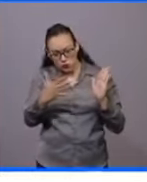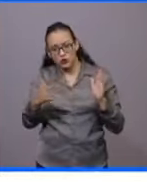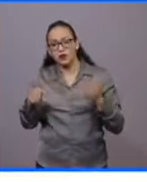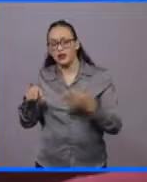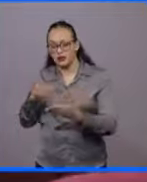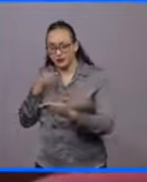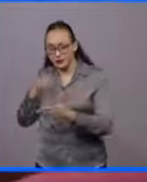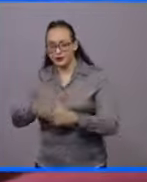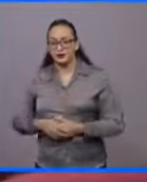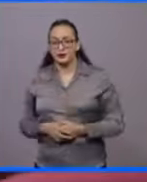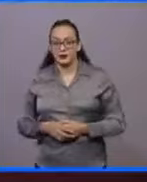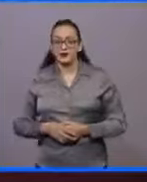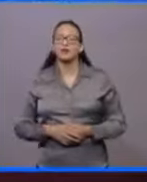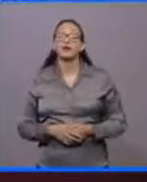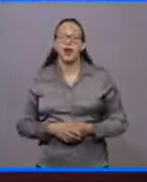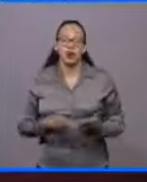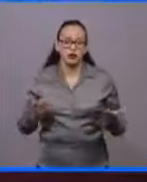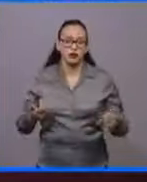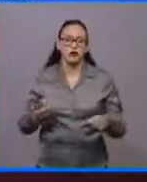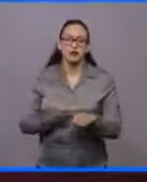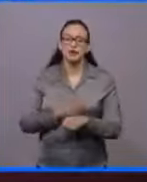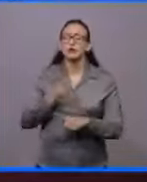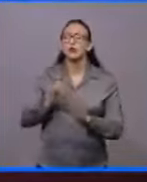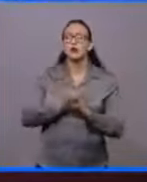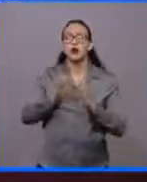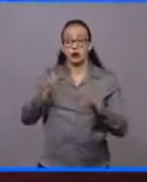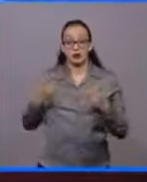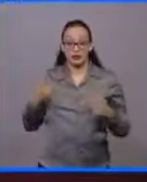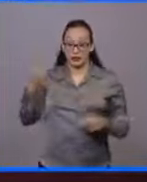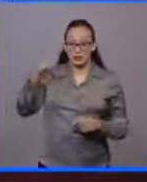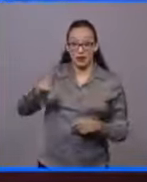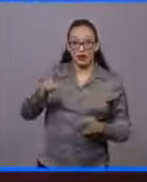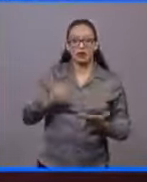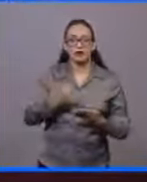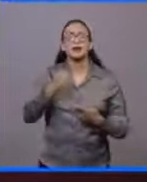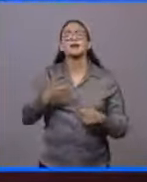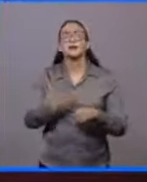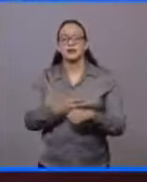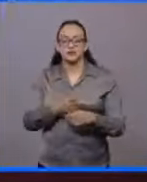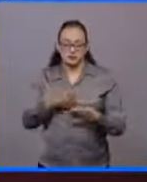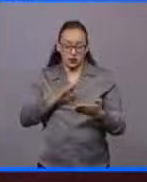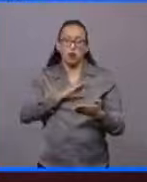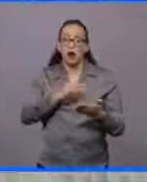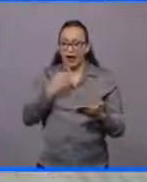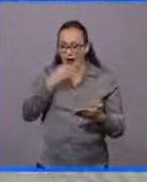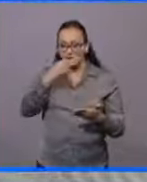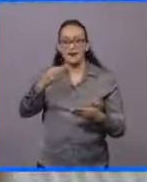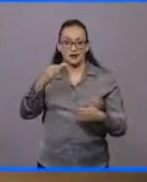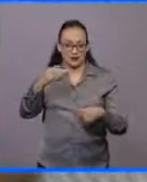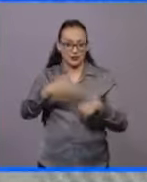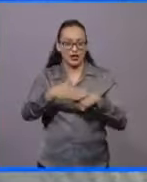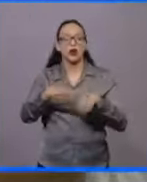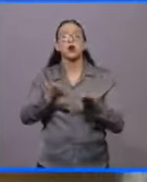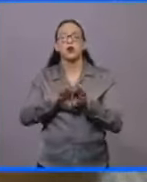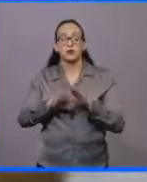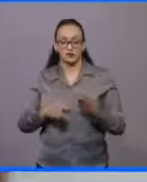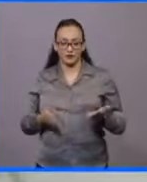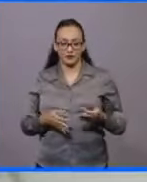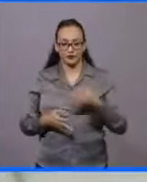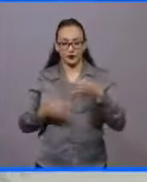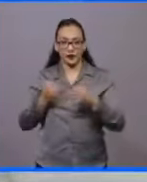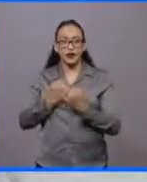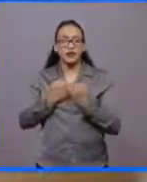como excepción. Indicó que cuando en autos existan elementos que permitan advertir su existencia, con independencia de si